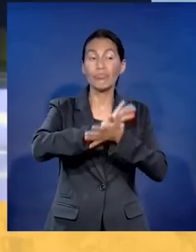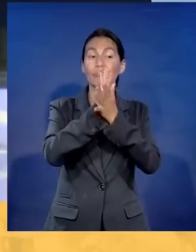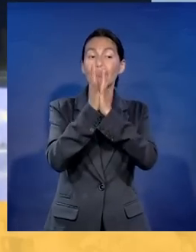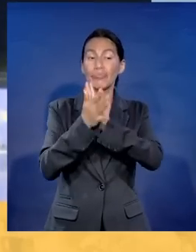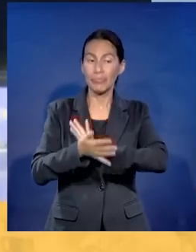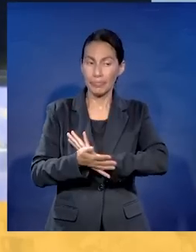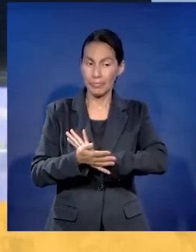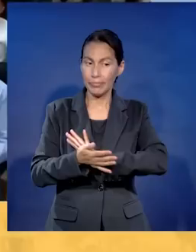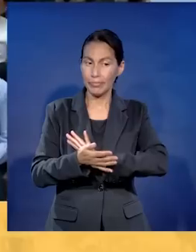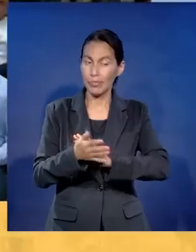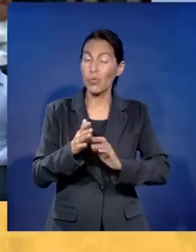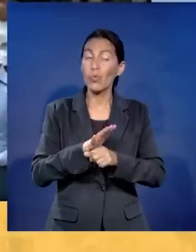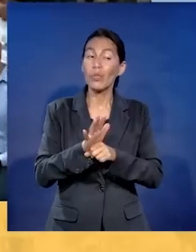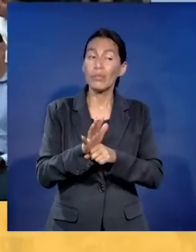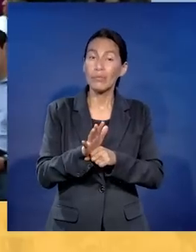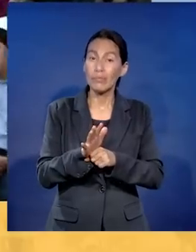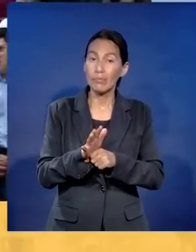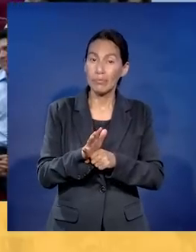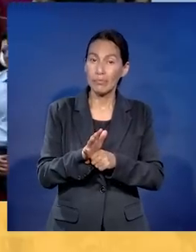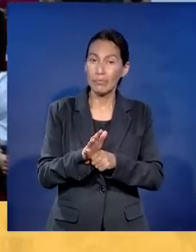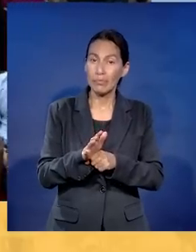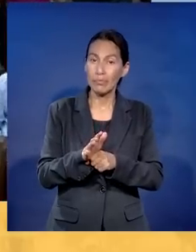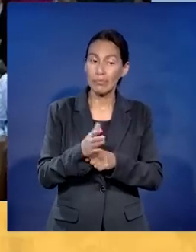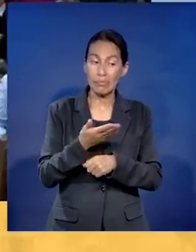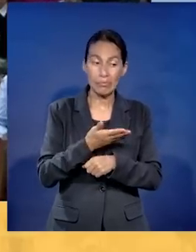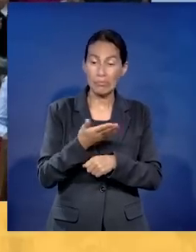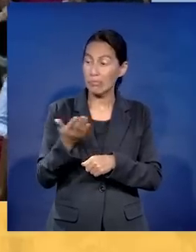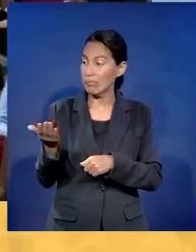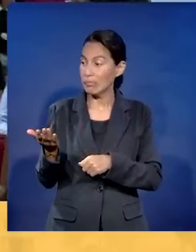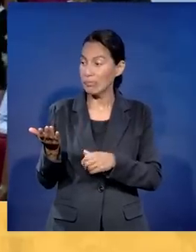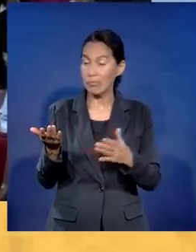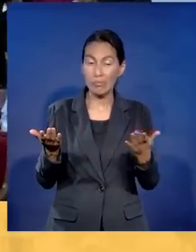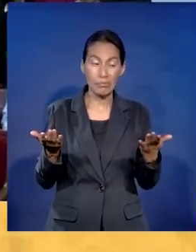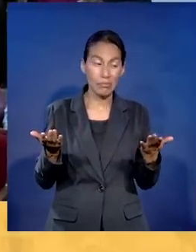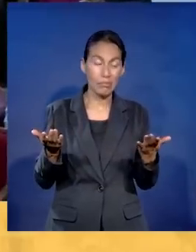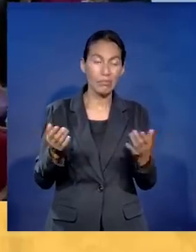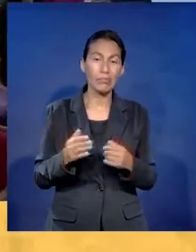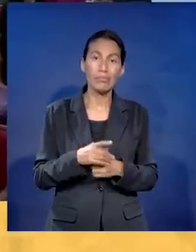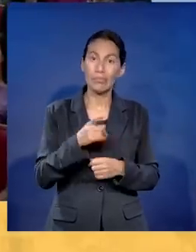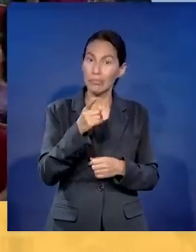o eres convencido a ver Pregúntale al de al lado qué tú eres